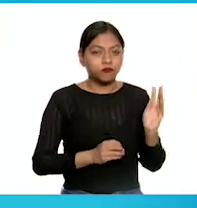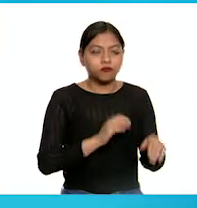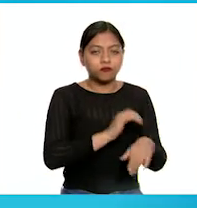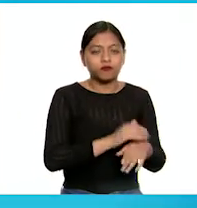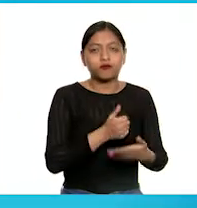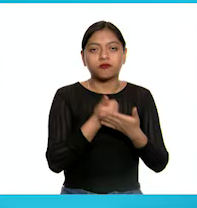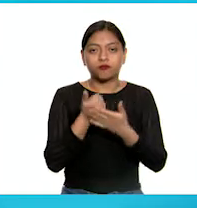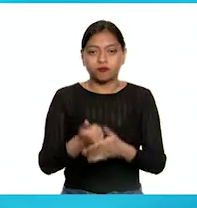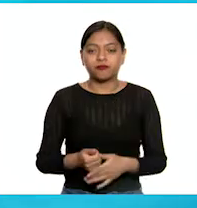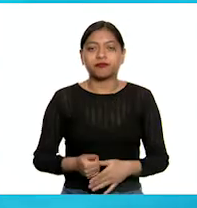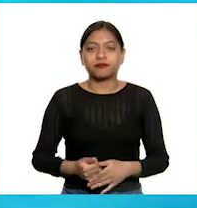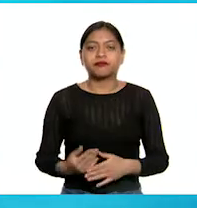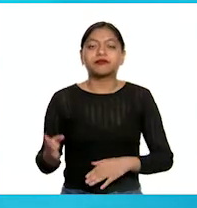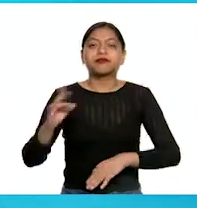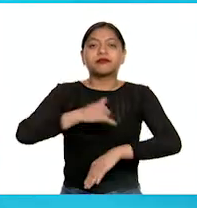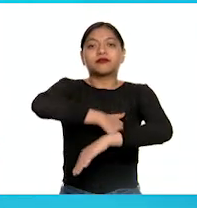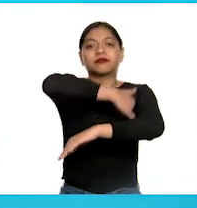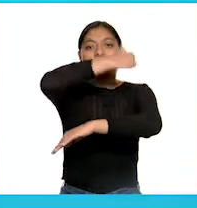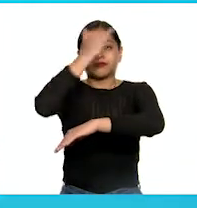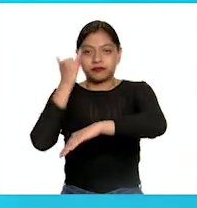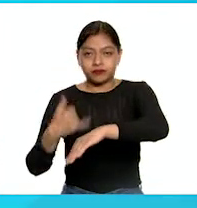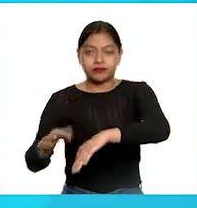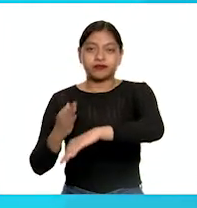tiburón y peces.